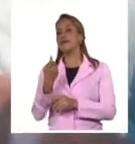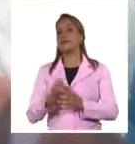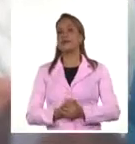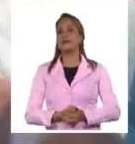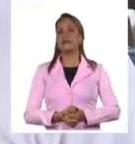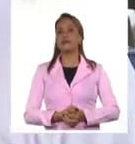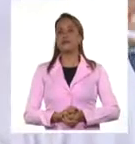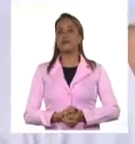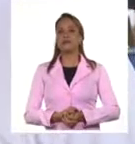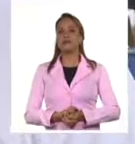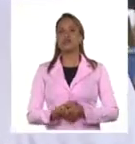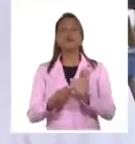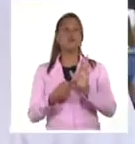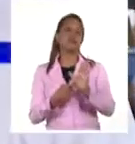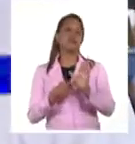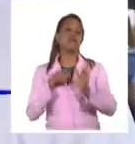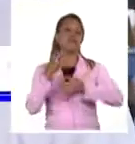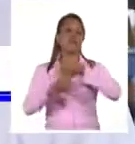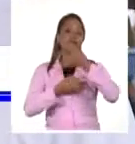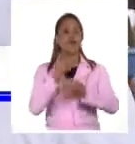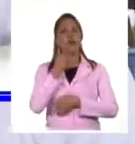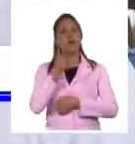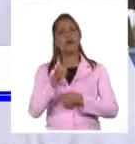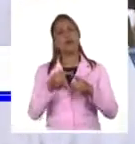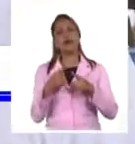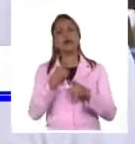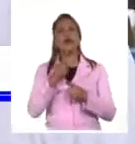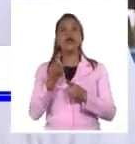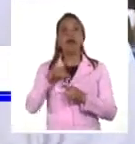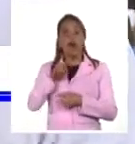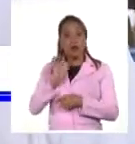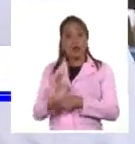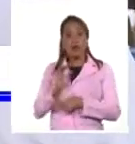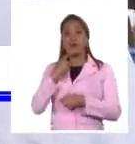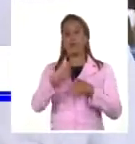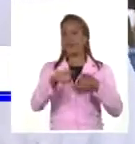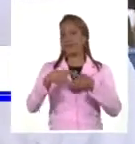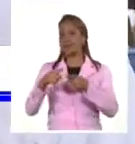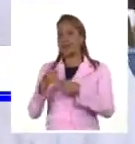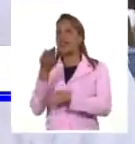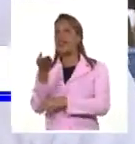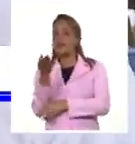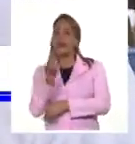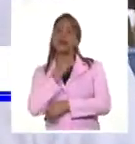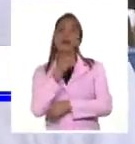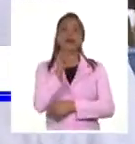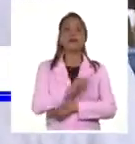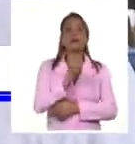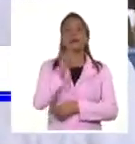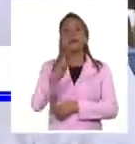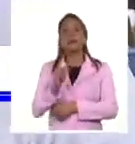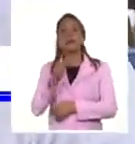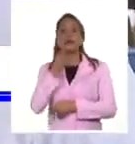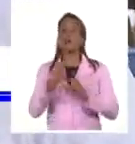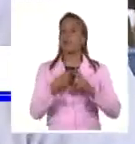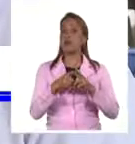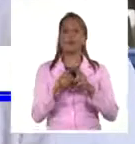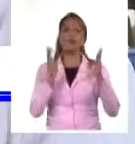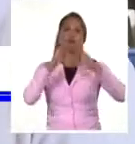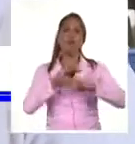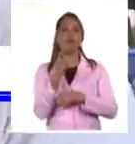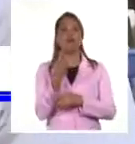que nos están presentando nos plantea muchos beneficios. ¿Por qué? Porque ahora mismo tenemos muchos productos de demandas que tenemos de clientes que no podemos solucionárselas por la